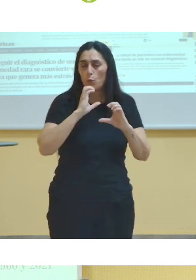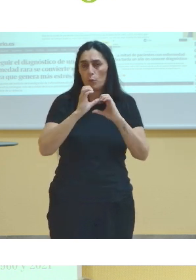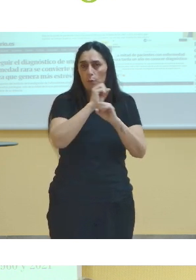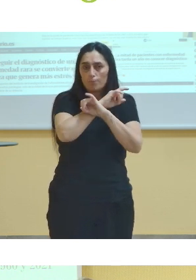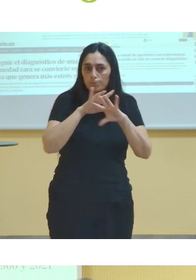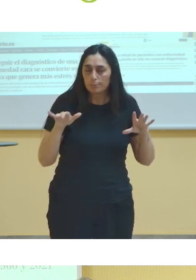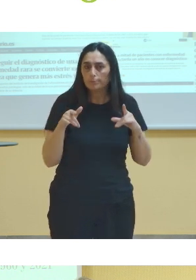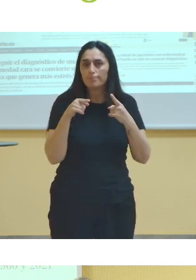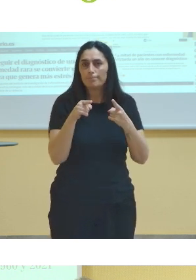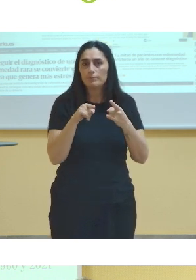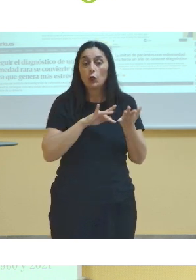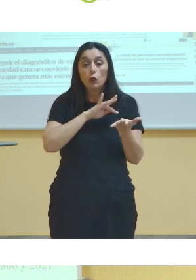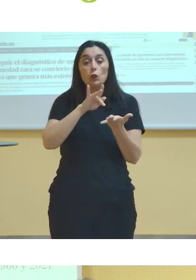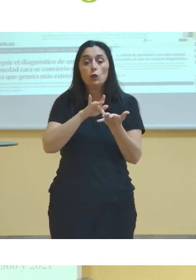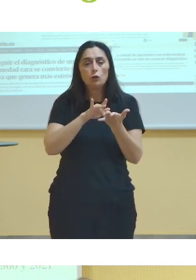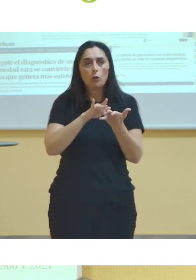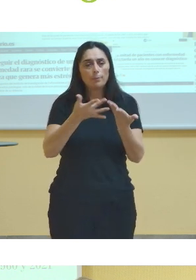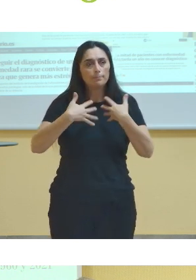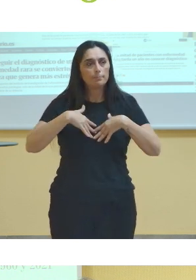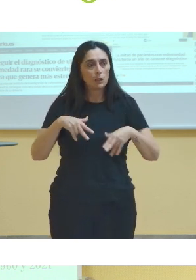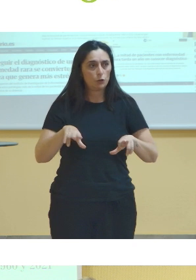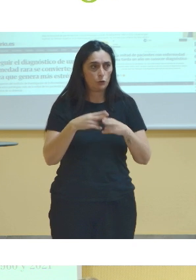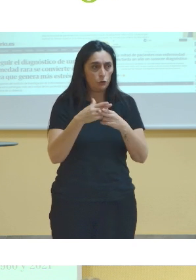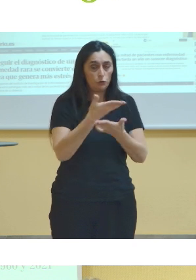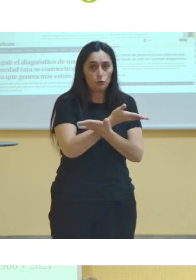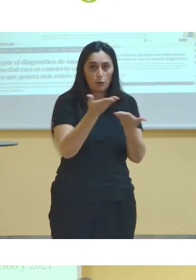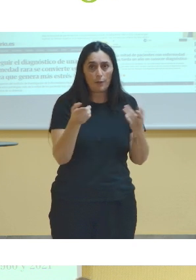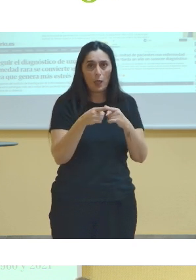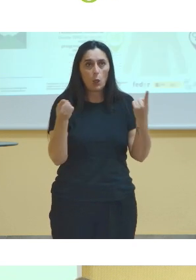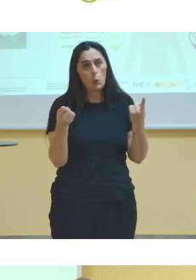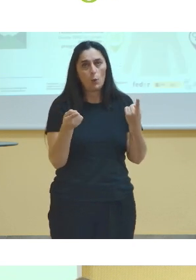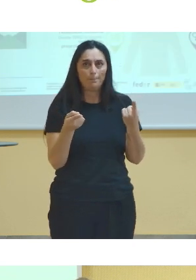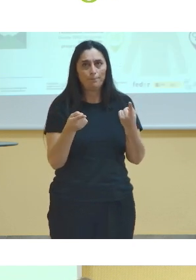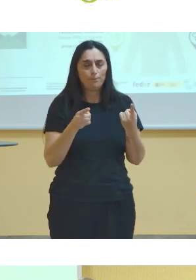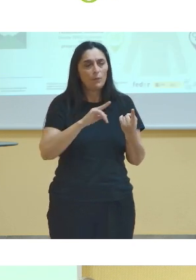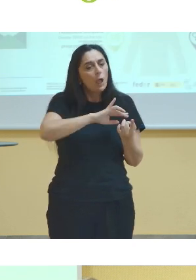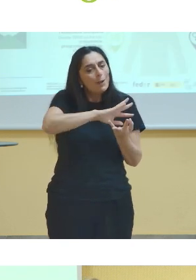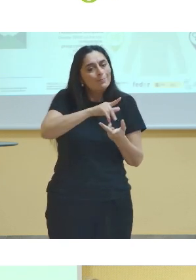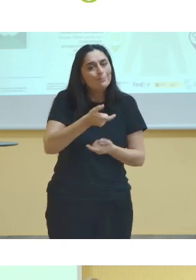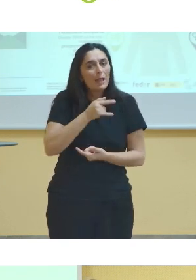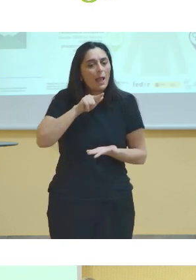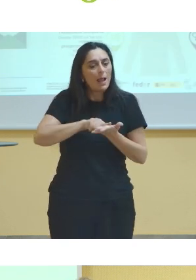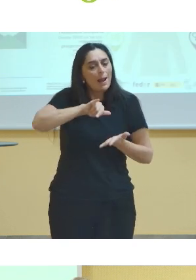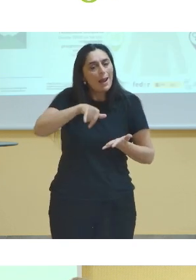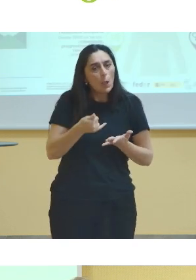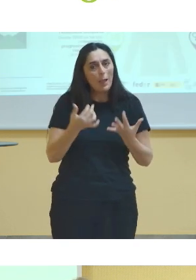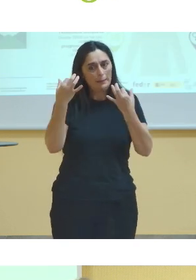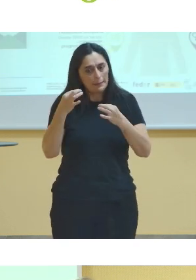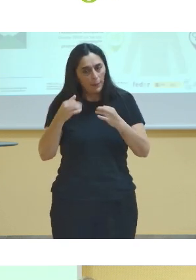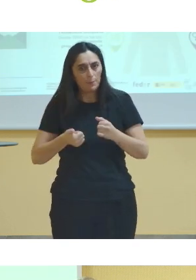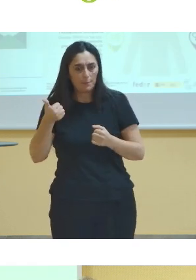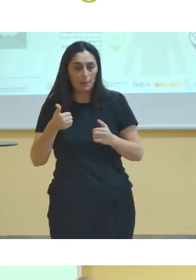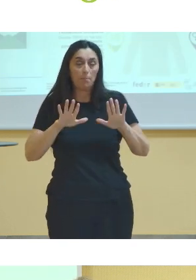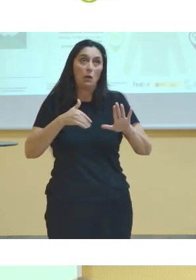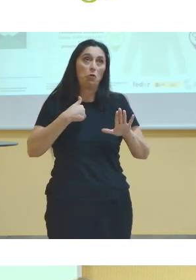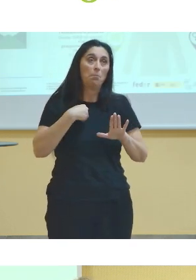comunicación, pues llega a la sociedad en un formato mucho más amigable. Pero aún así el formato periodístico tampoco nos parecía